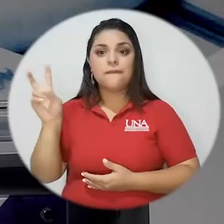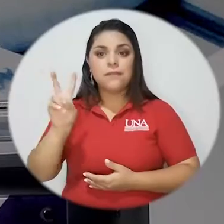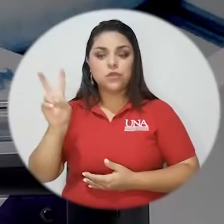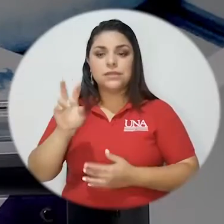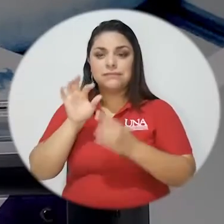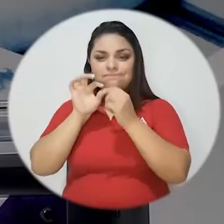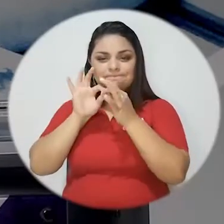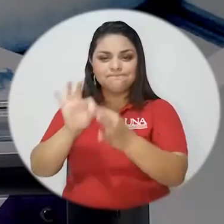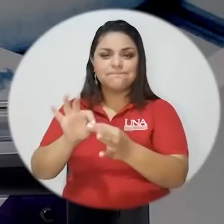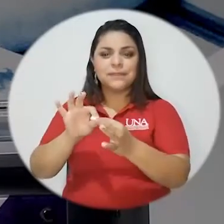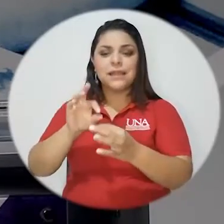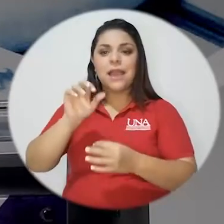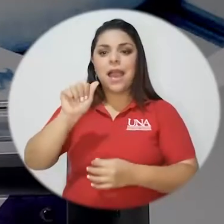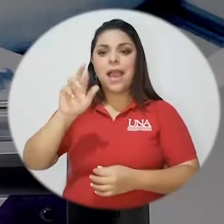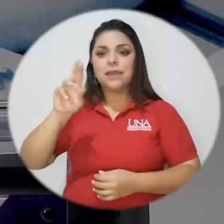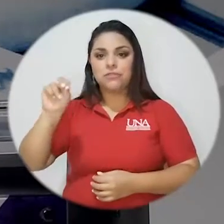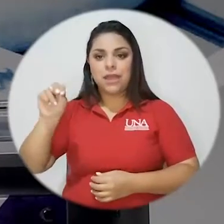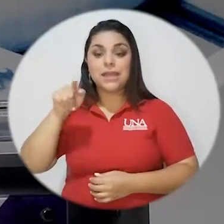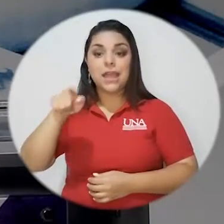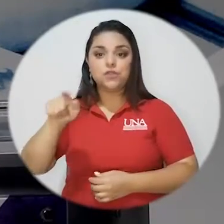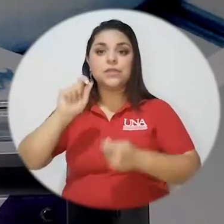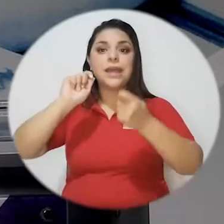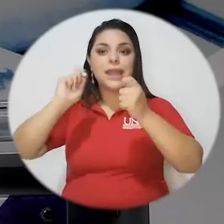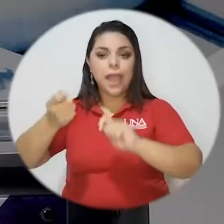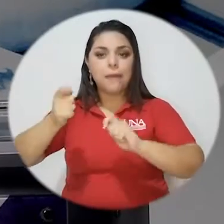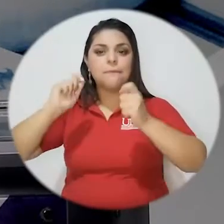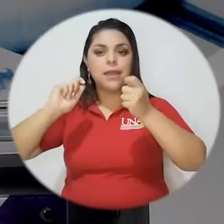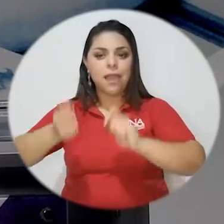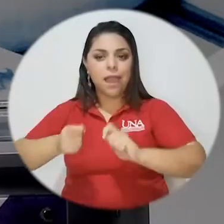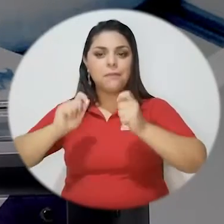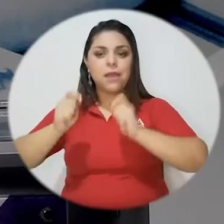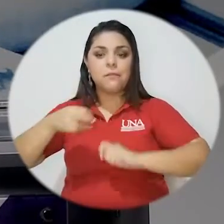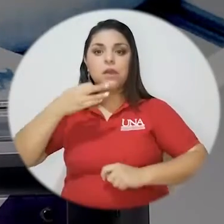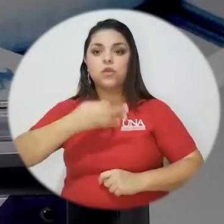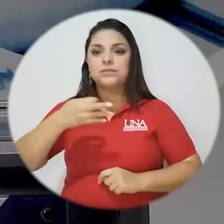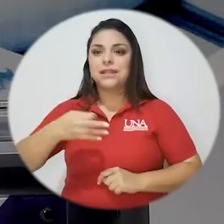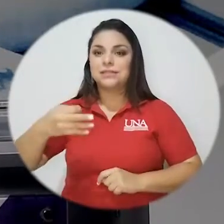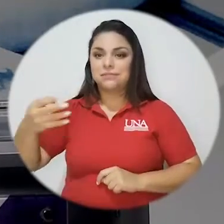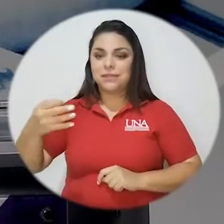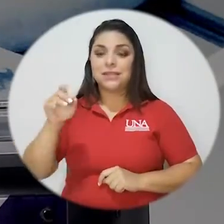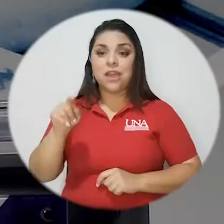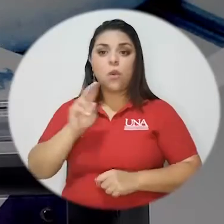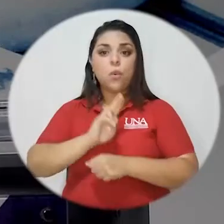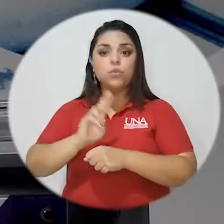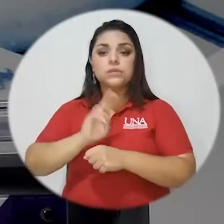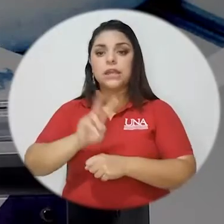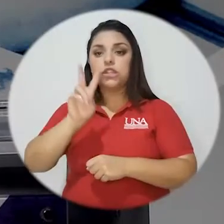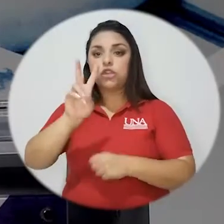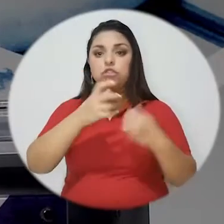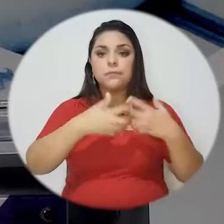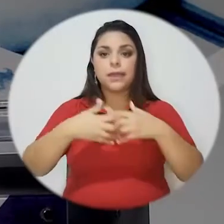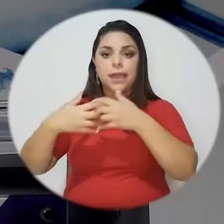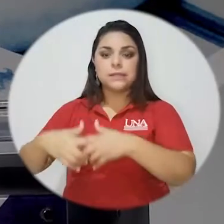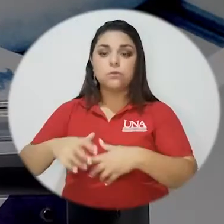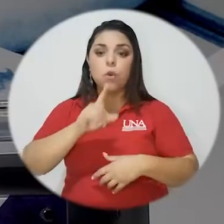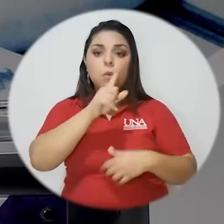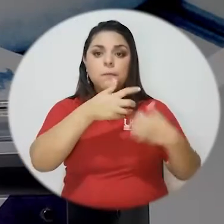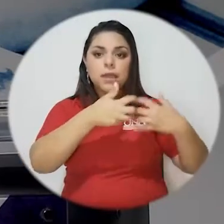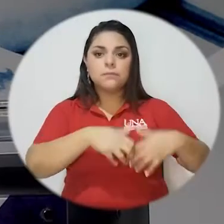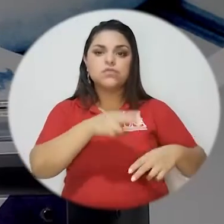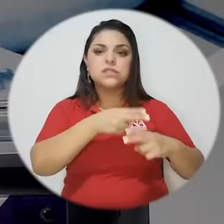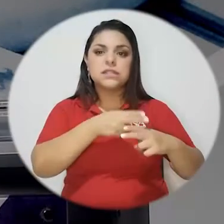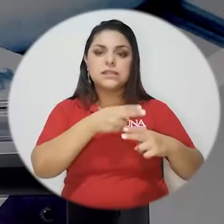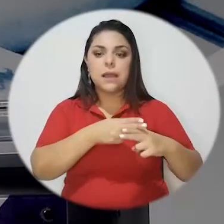específicamente virus ARN, son virus que cambian constantemente. Esa era mi que cambian pregunta, sí. constantemente y utilizan básicamente dos